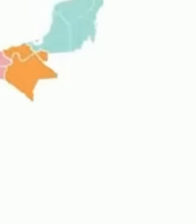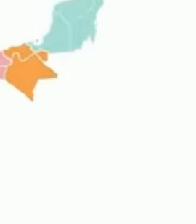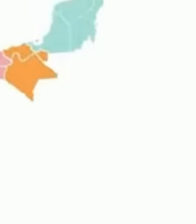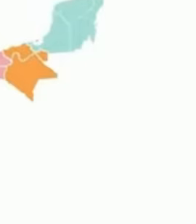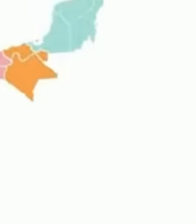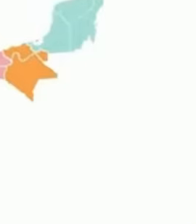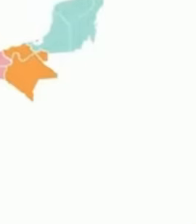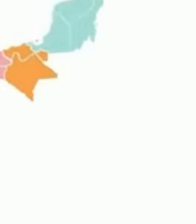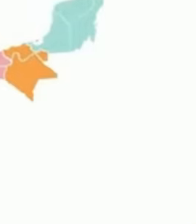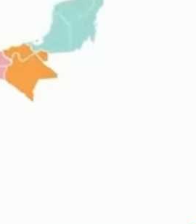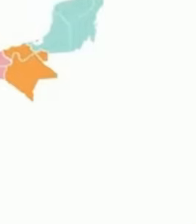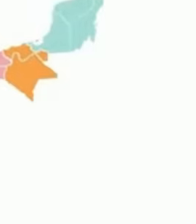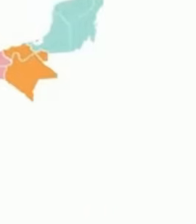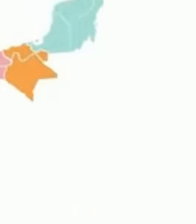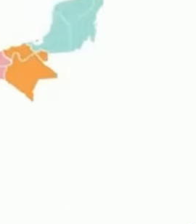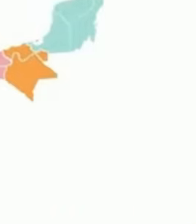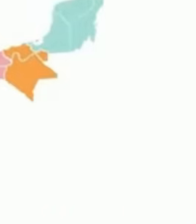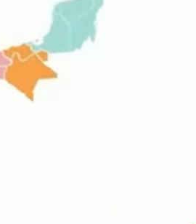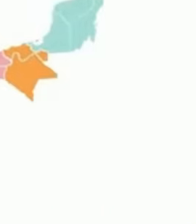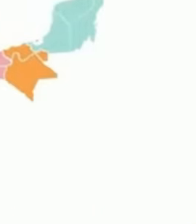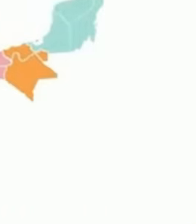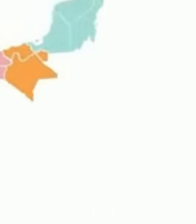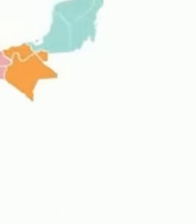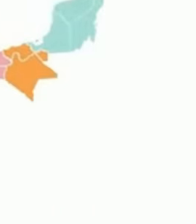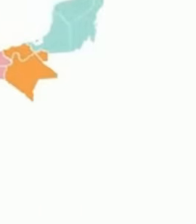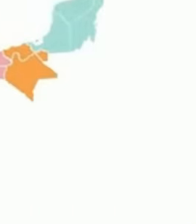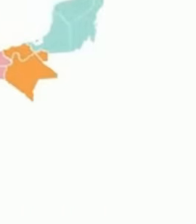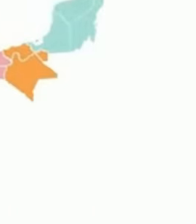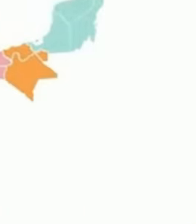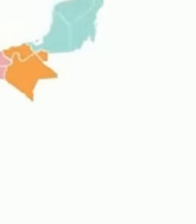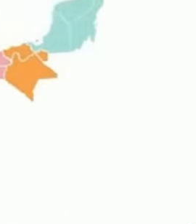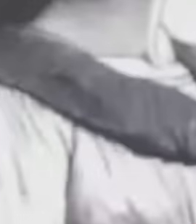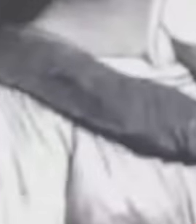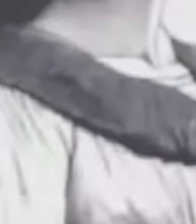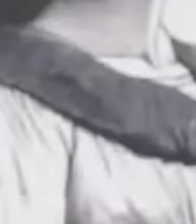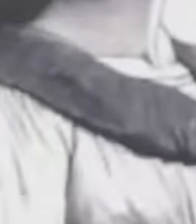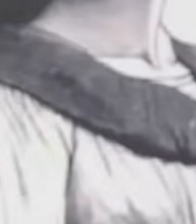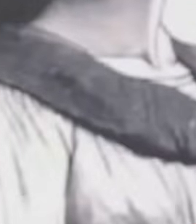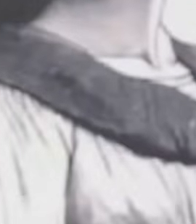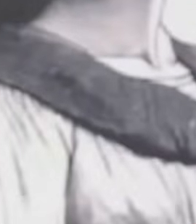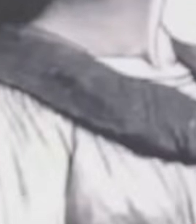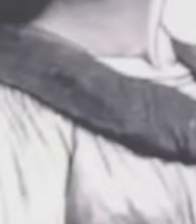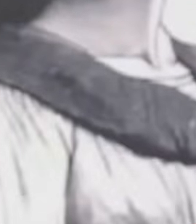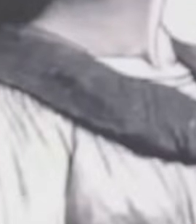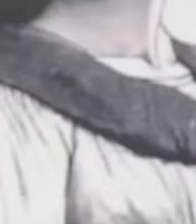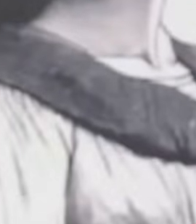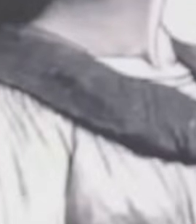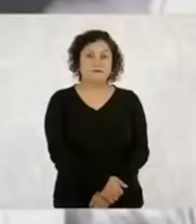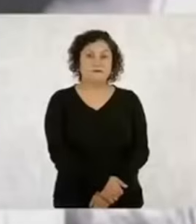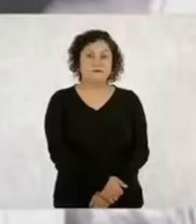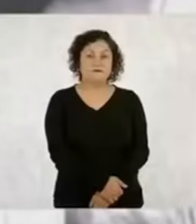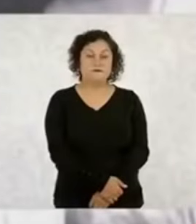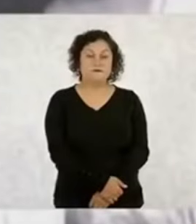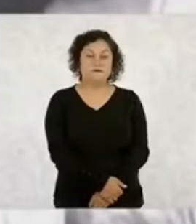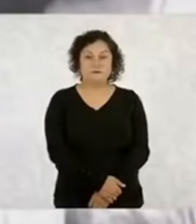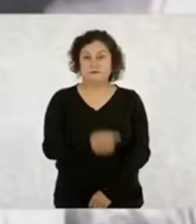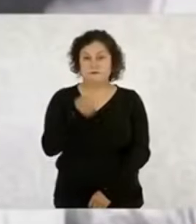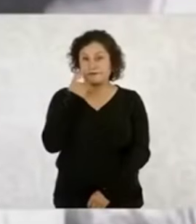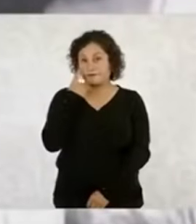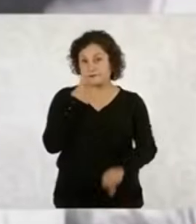atender las mesas técnicas. En cada estado tenemos una mesa técnica donde participa el gobierno del